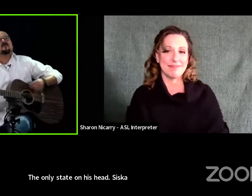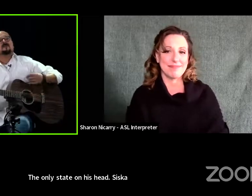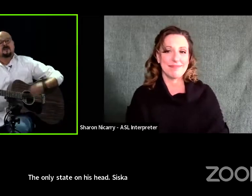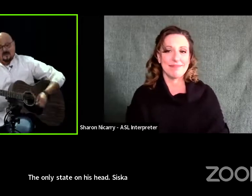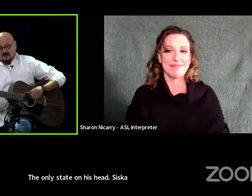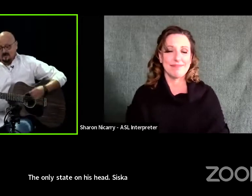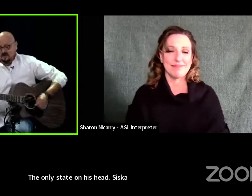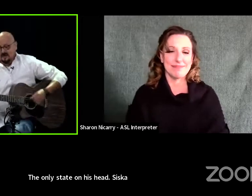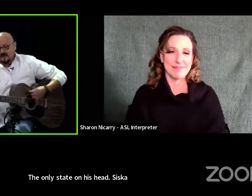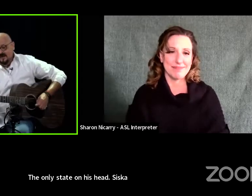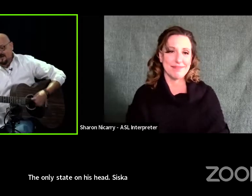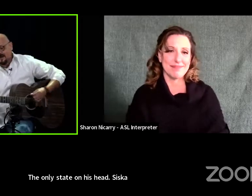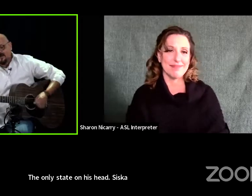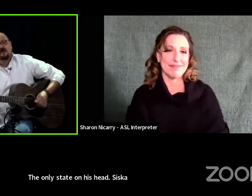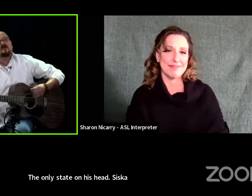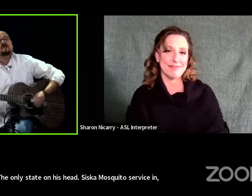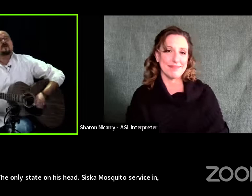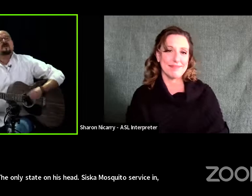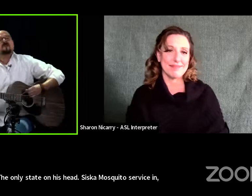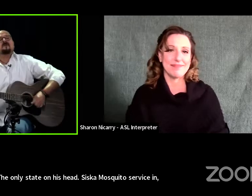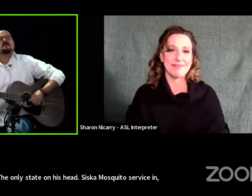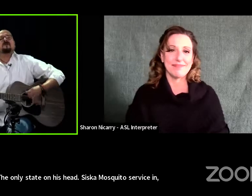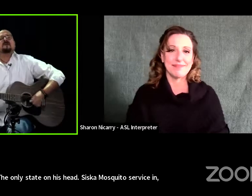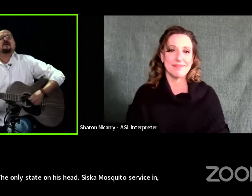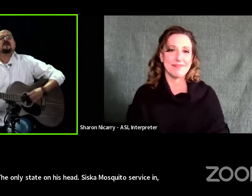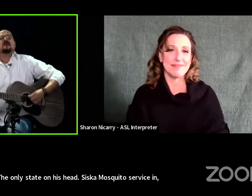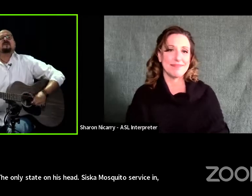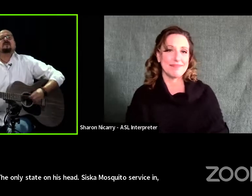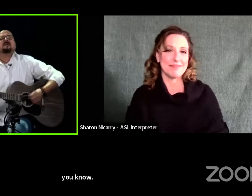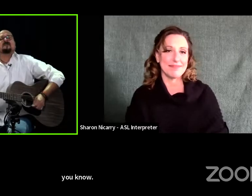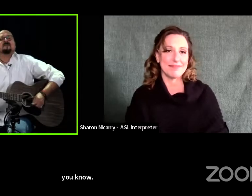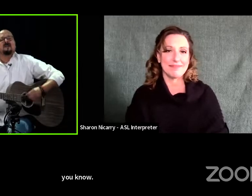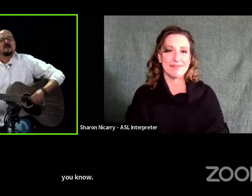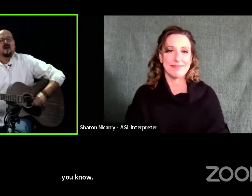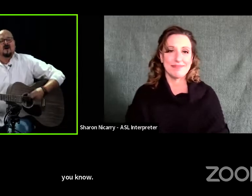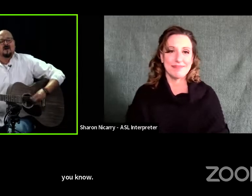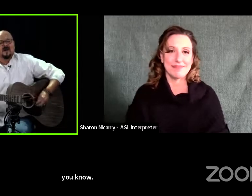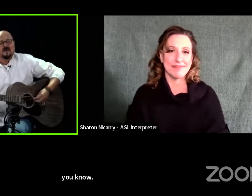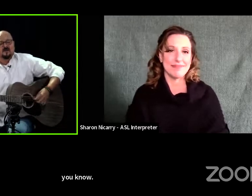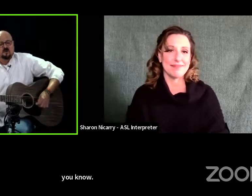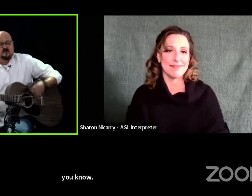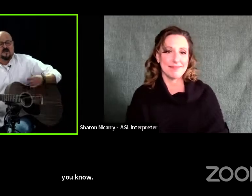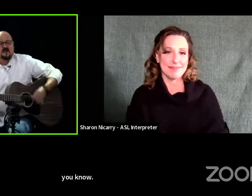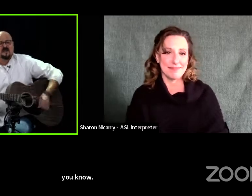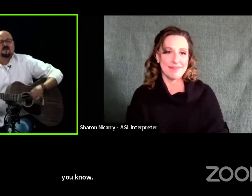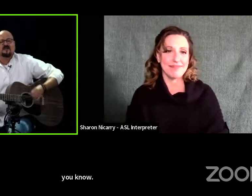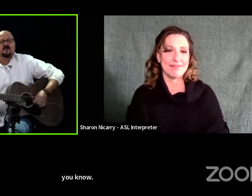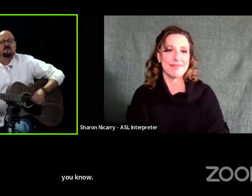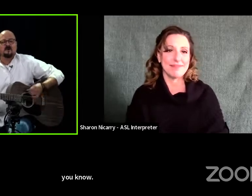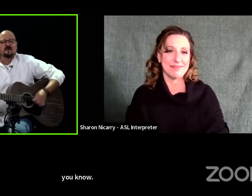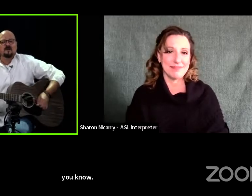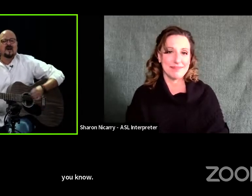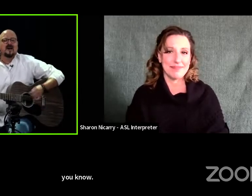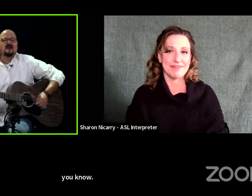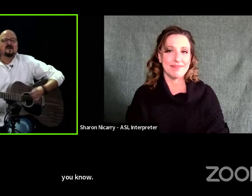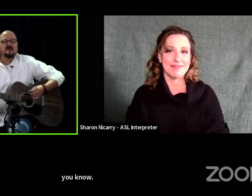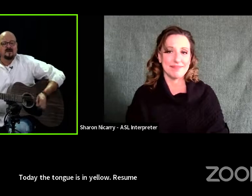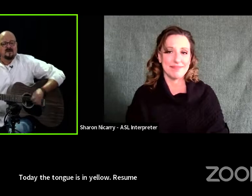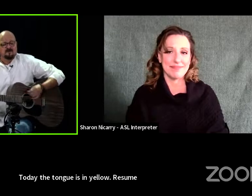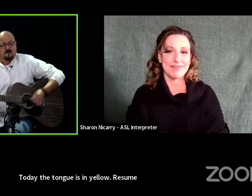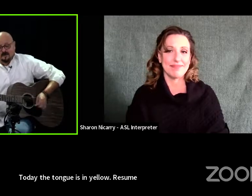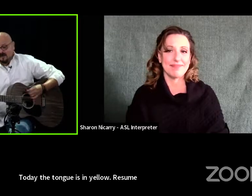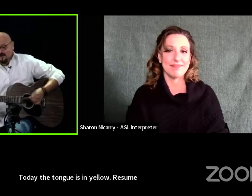debiendo. Yo te di de todo y sin remordimiento, y ahora resulta que no te